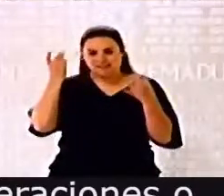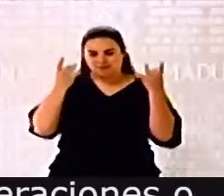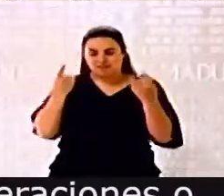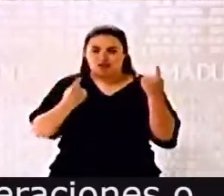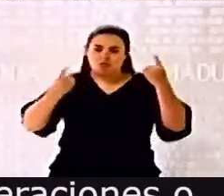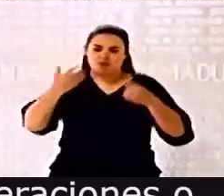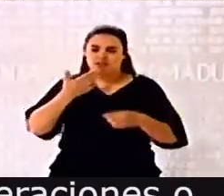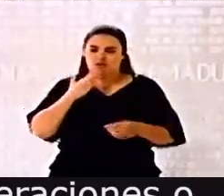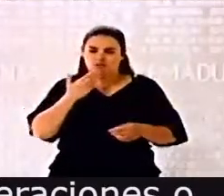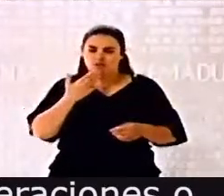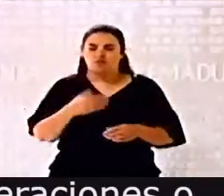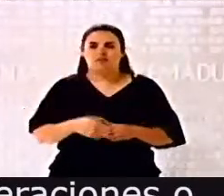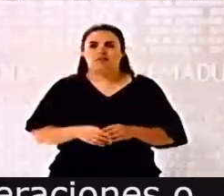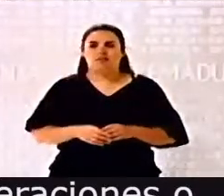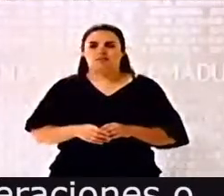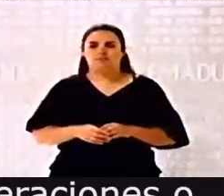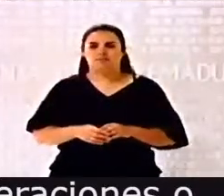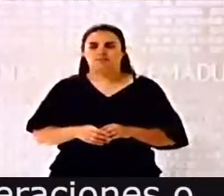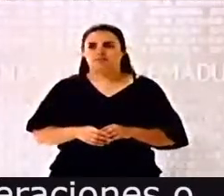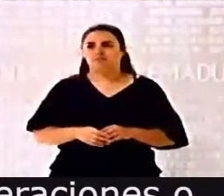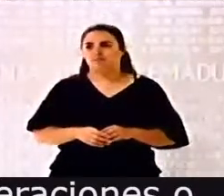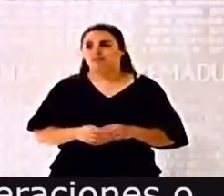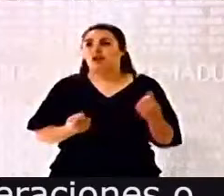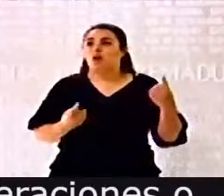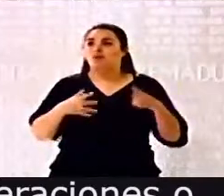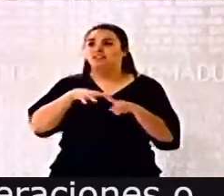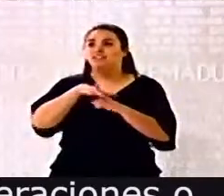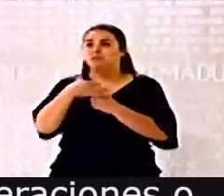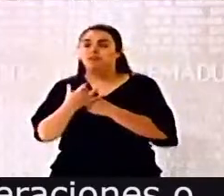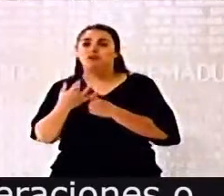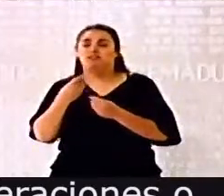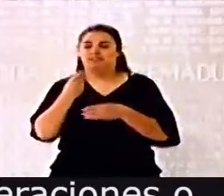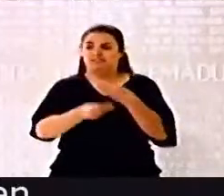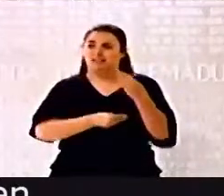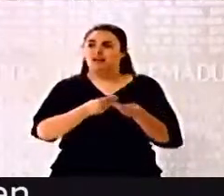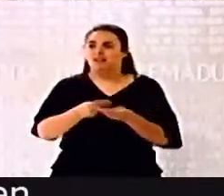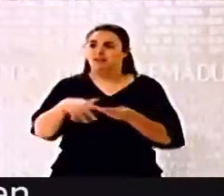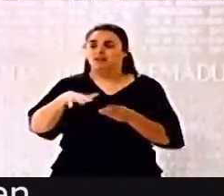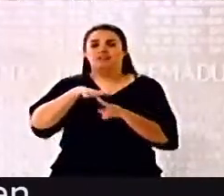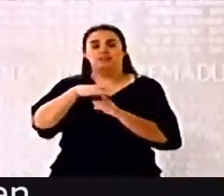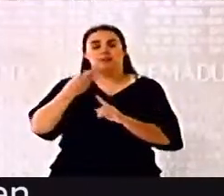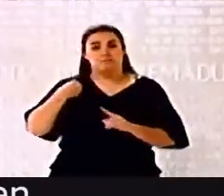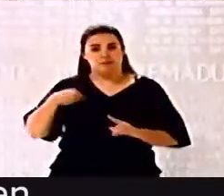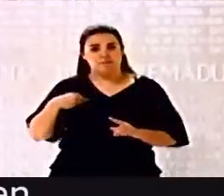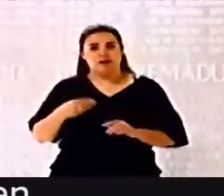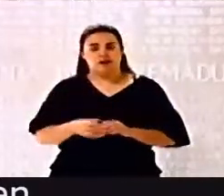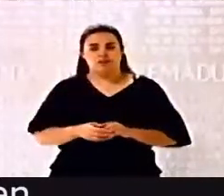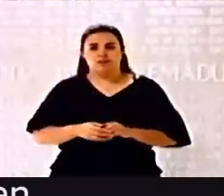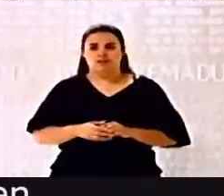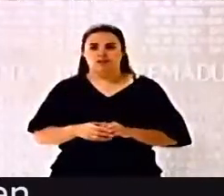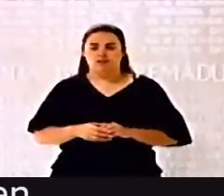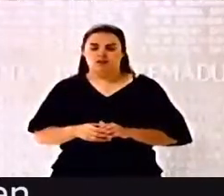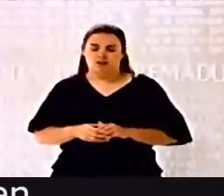actividades de ocio en determinados momentos que se producen en esas circunstancias,